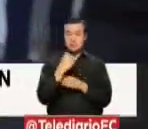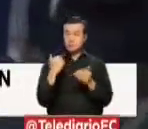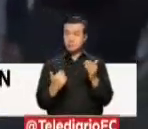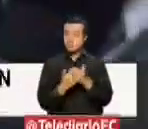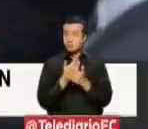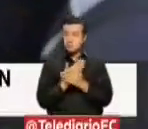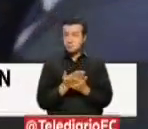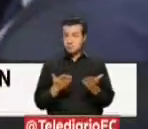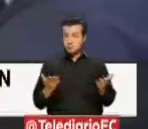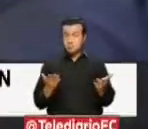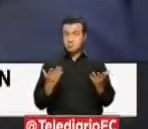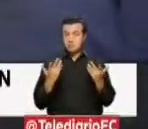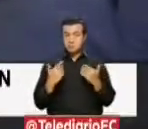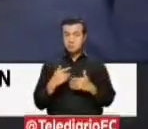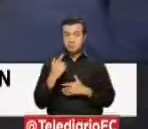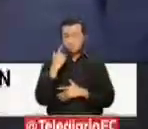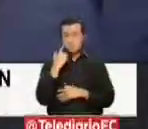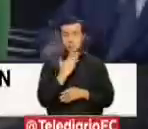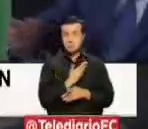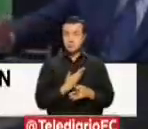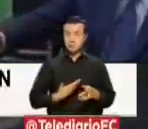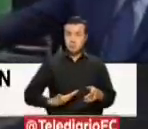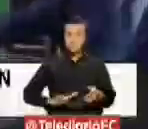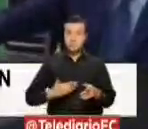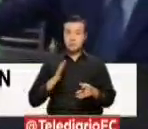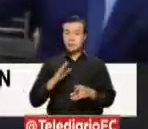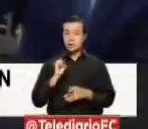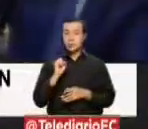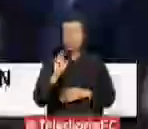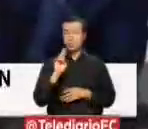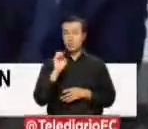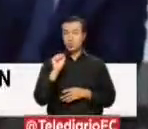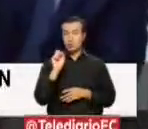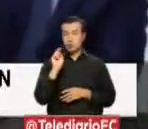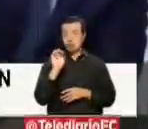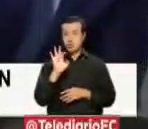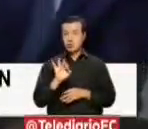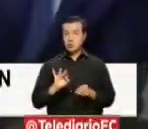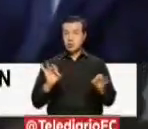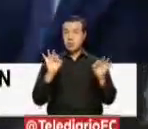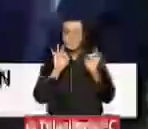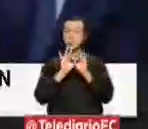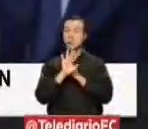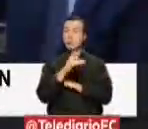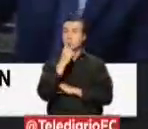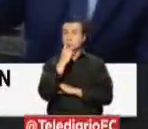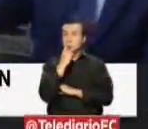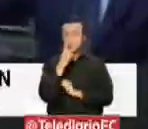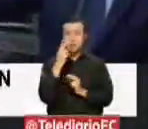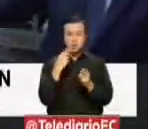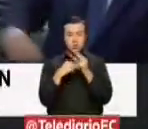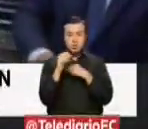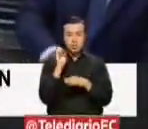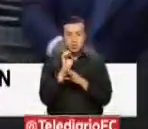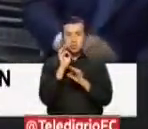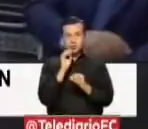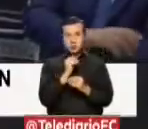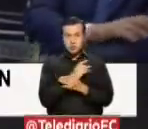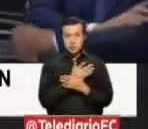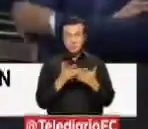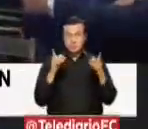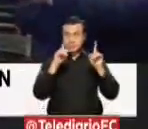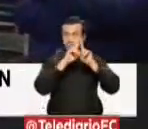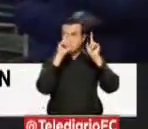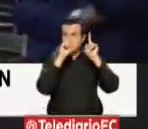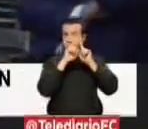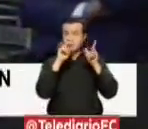inversiones. Tras el acto, la presidenta del organismo, Susan Siegel, destacó el interés de sus asociados en hacer negocios en Ecuador. Los